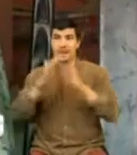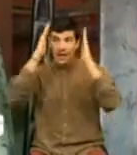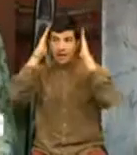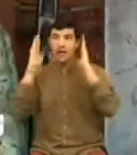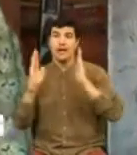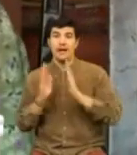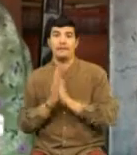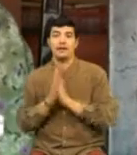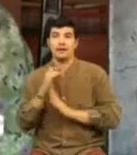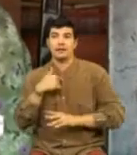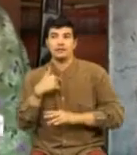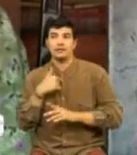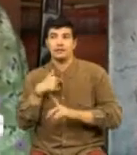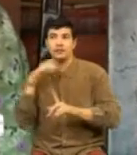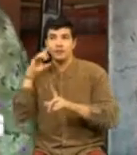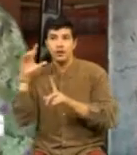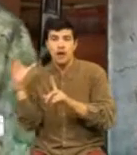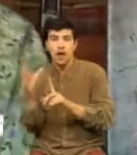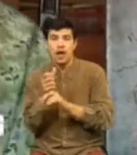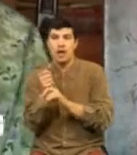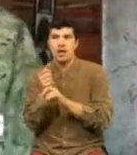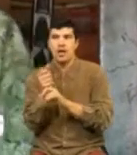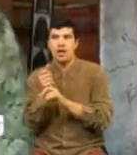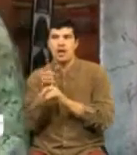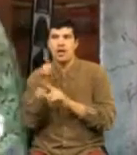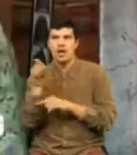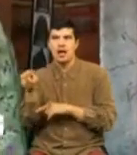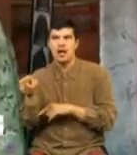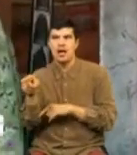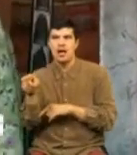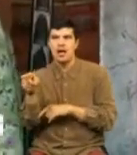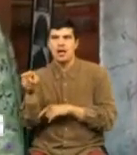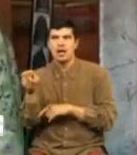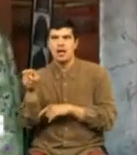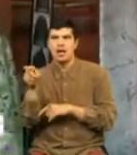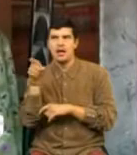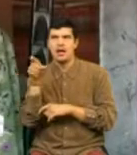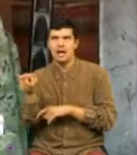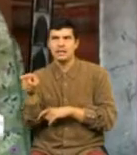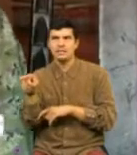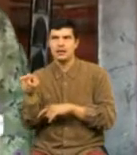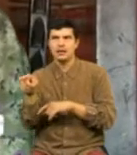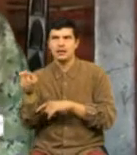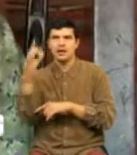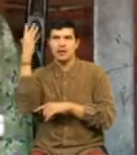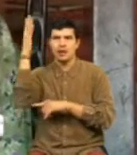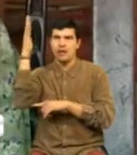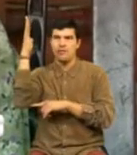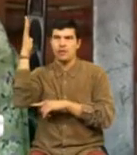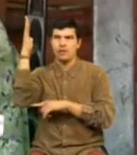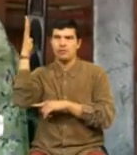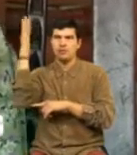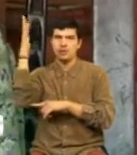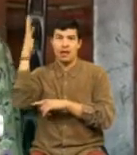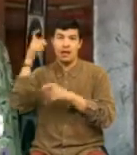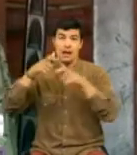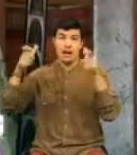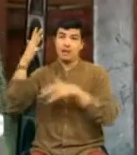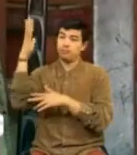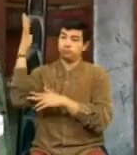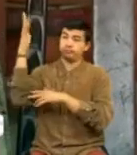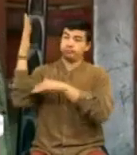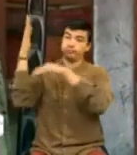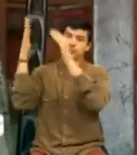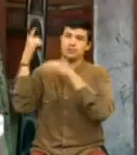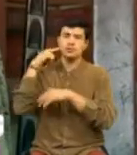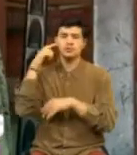la encontré allá debajo de un árbol grande, ¿no? Porque yo me